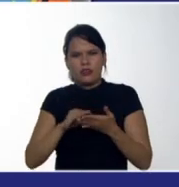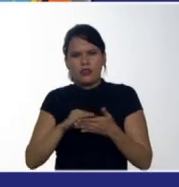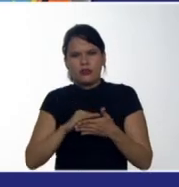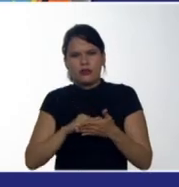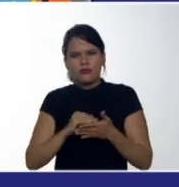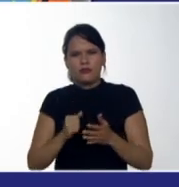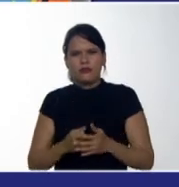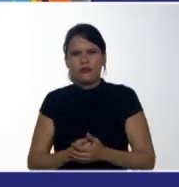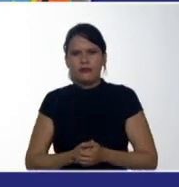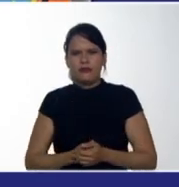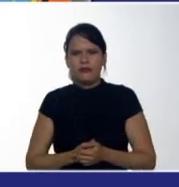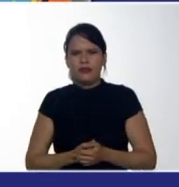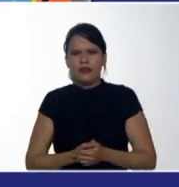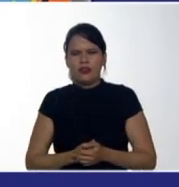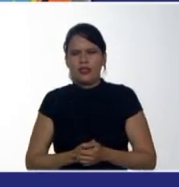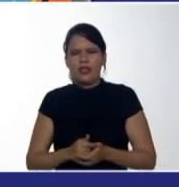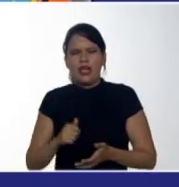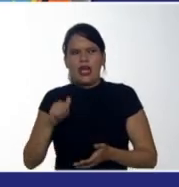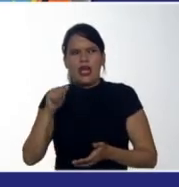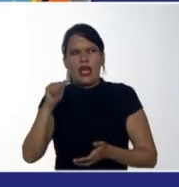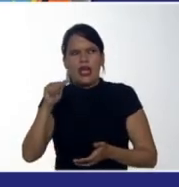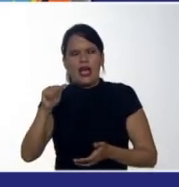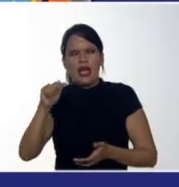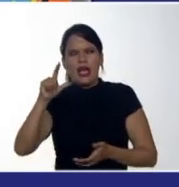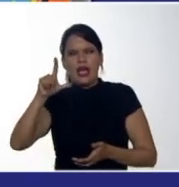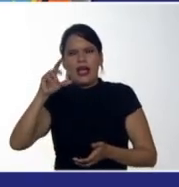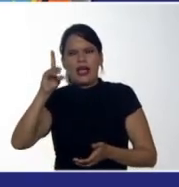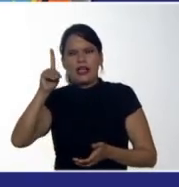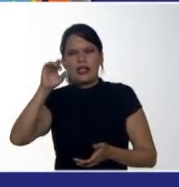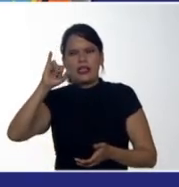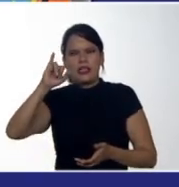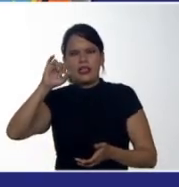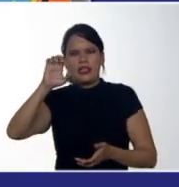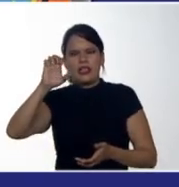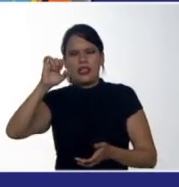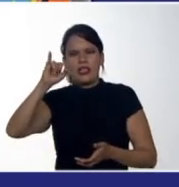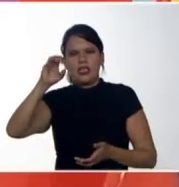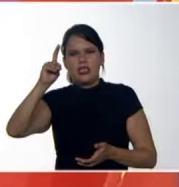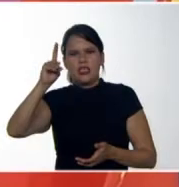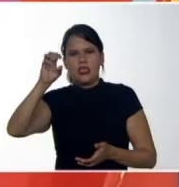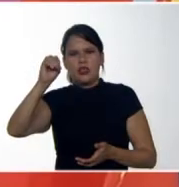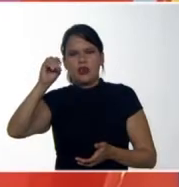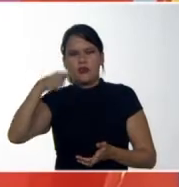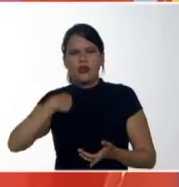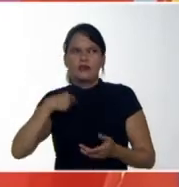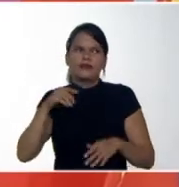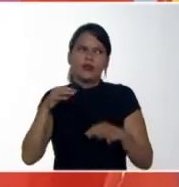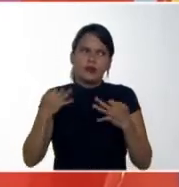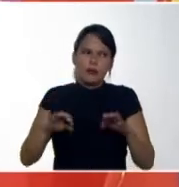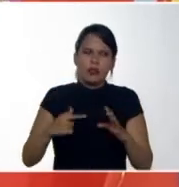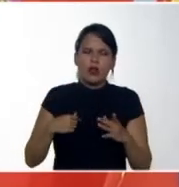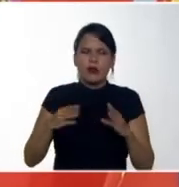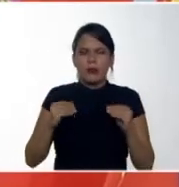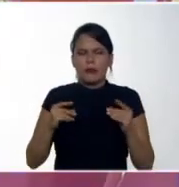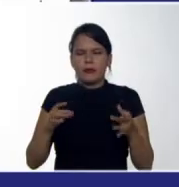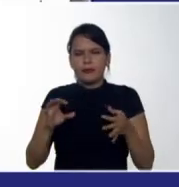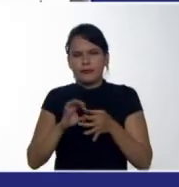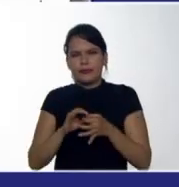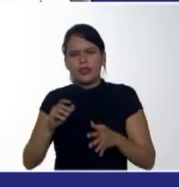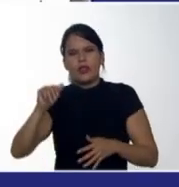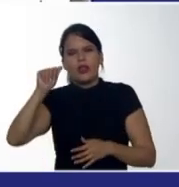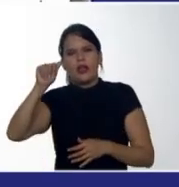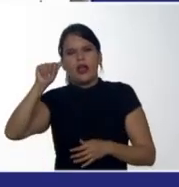y cetona generalmente los manejamos de manera conjunta, pero hoy hablamos solo del aldehído. Los aldehídos